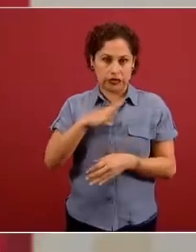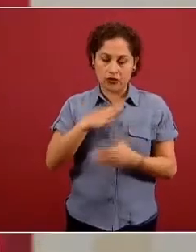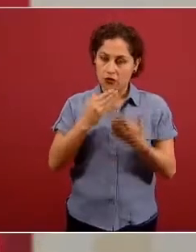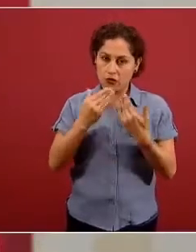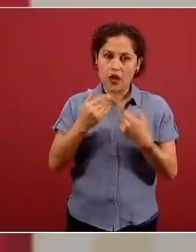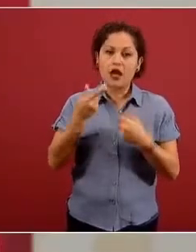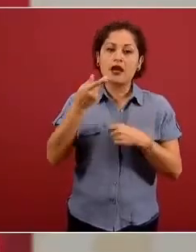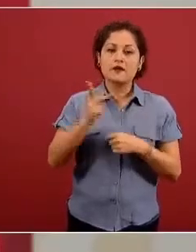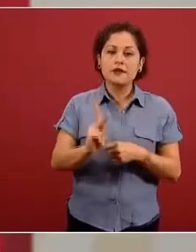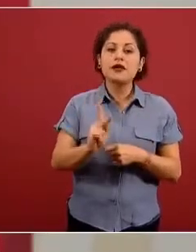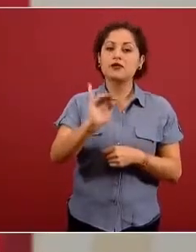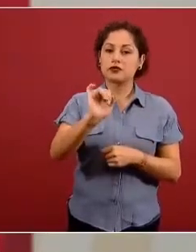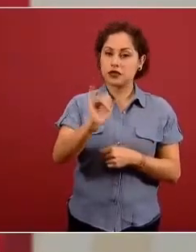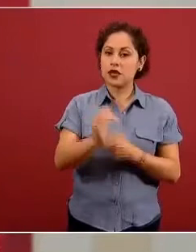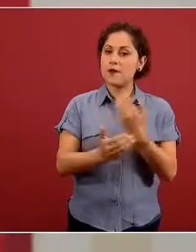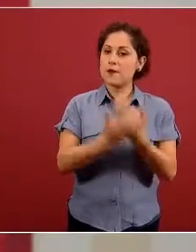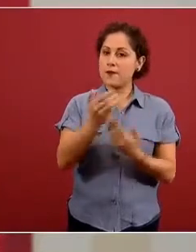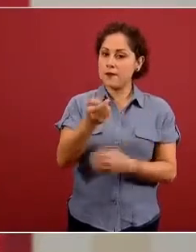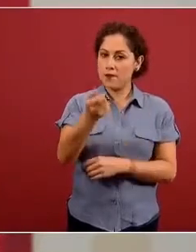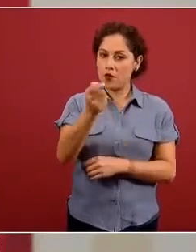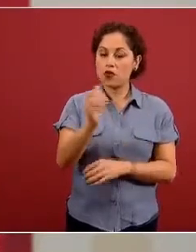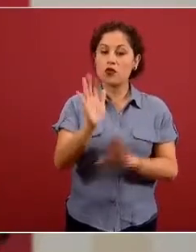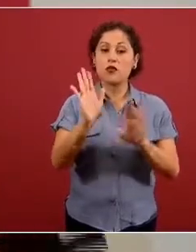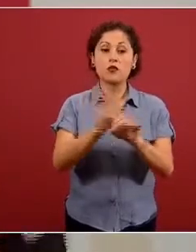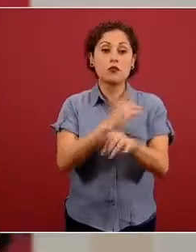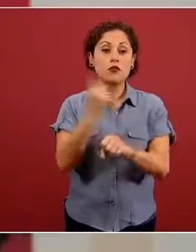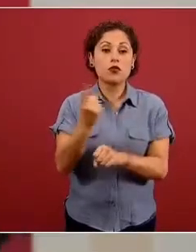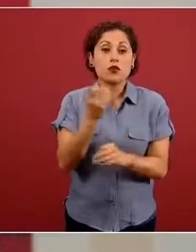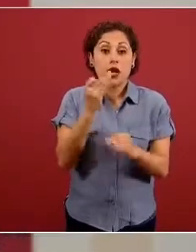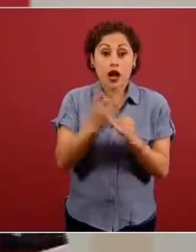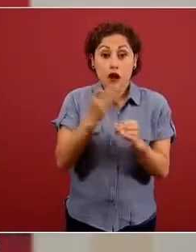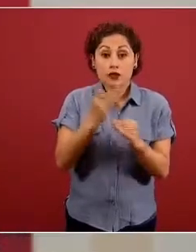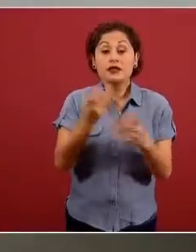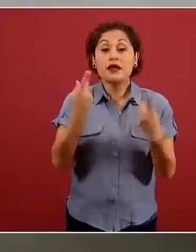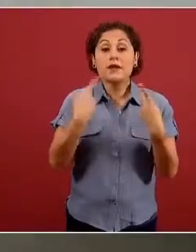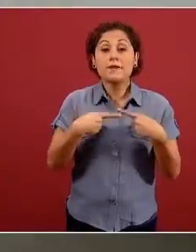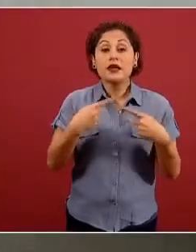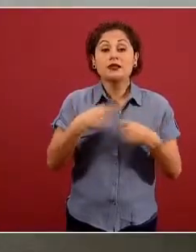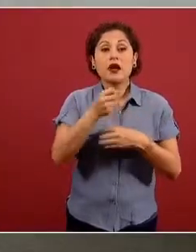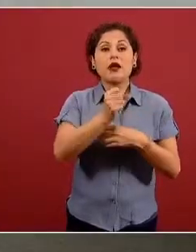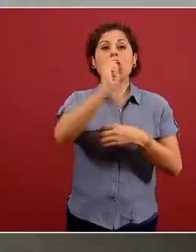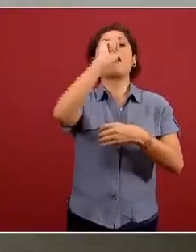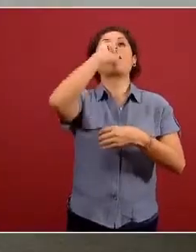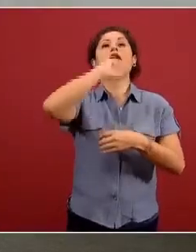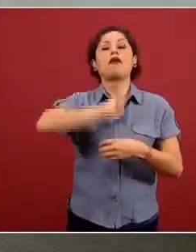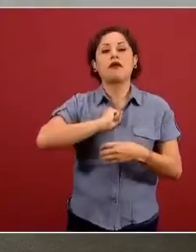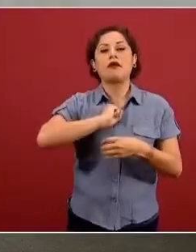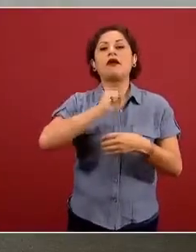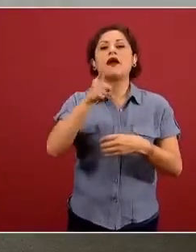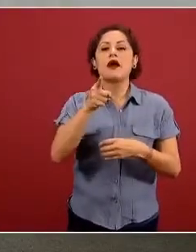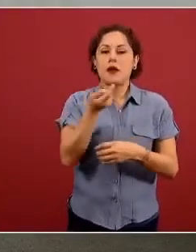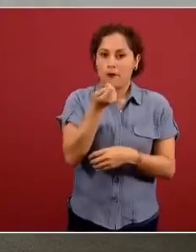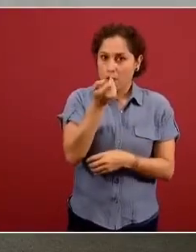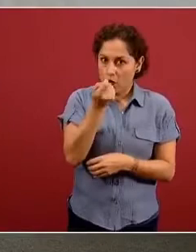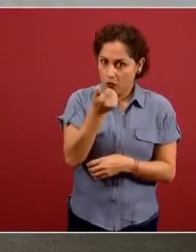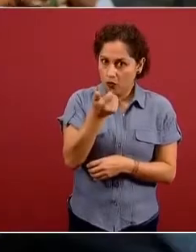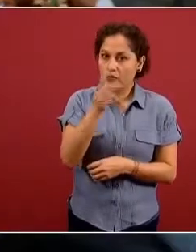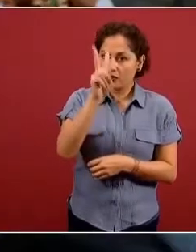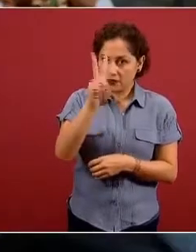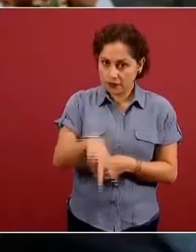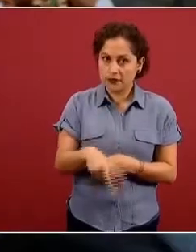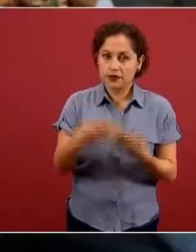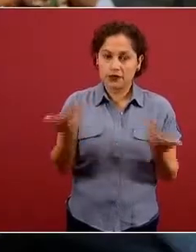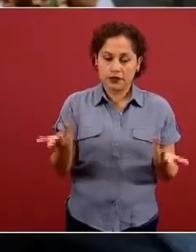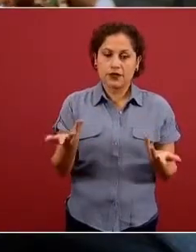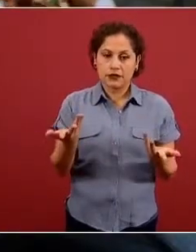en parte porque han sido pocos todavía, afortunadamente, digamos relativamente pocos. Siempre una persona es mucho porque es inaceptable que una persona